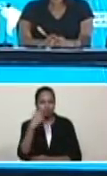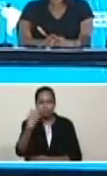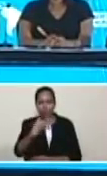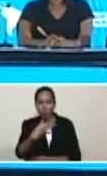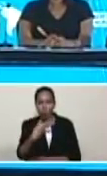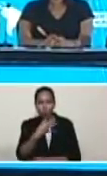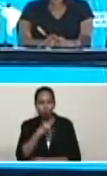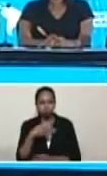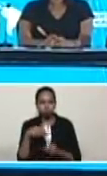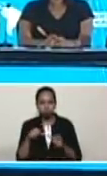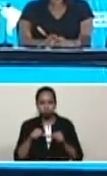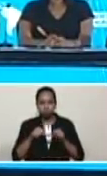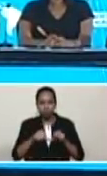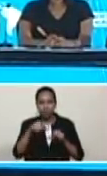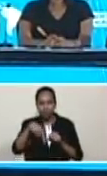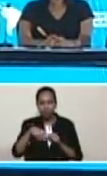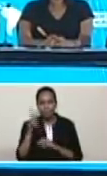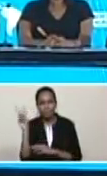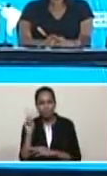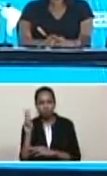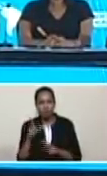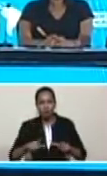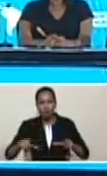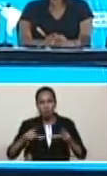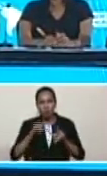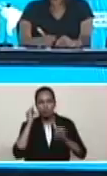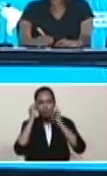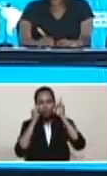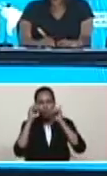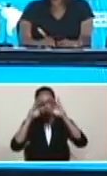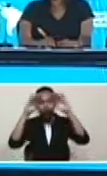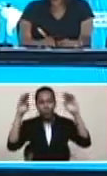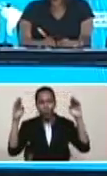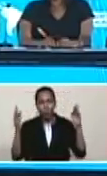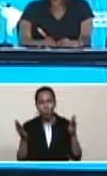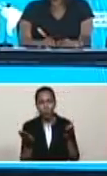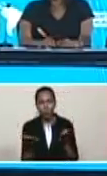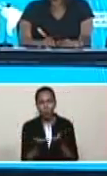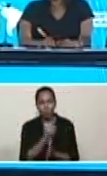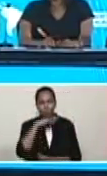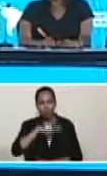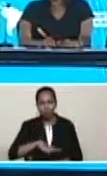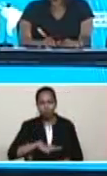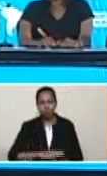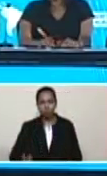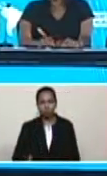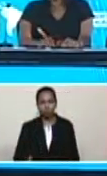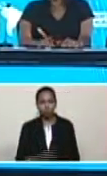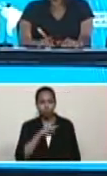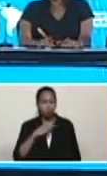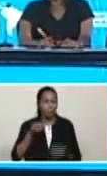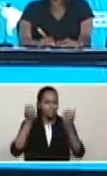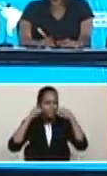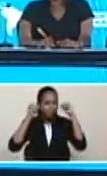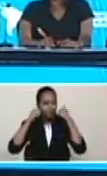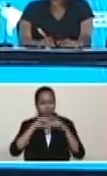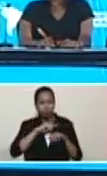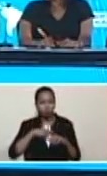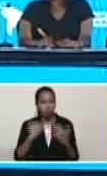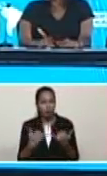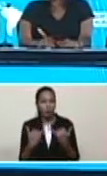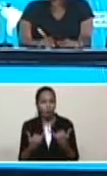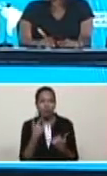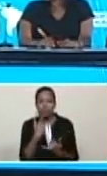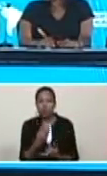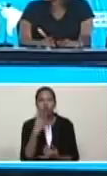será la sede entonces de este evento mundial, de este evento histórico. Preparémonos desde ya, le digo a la juventud